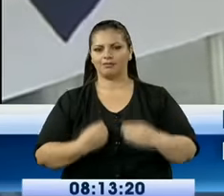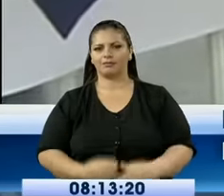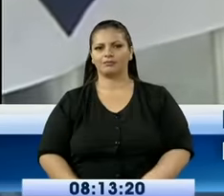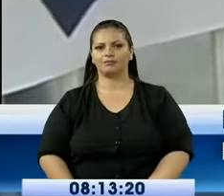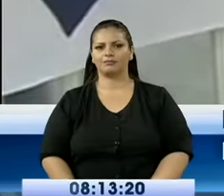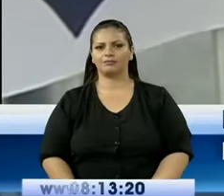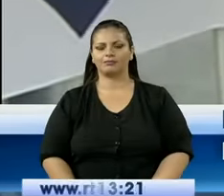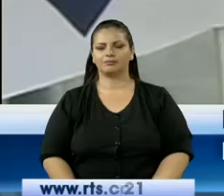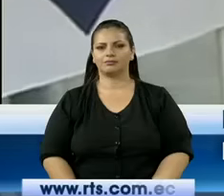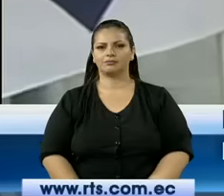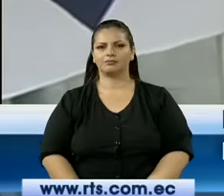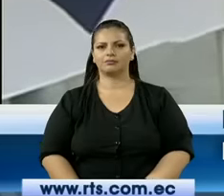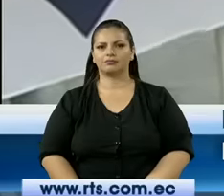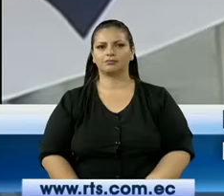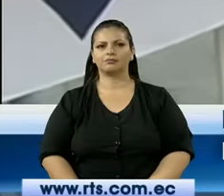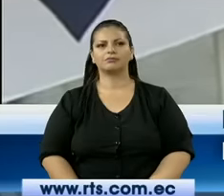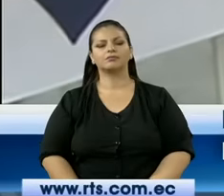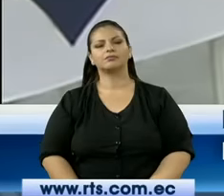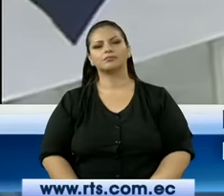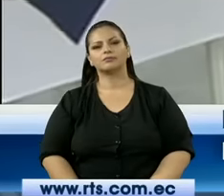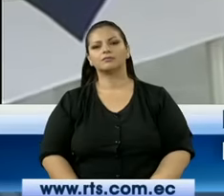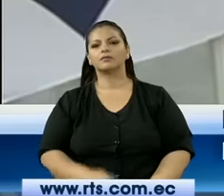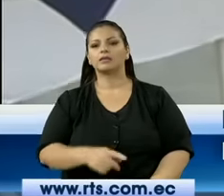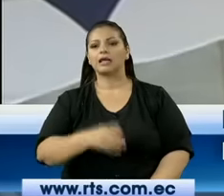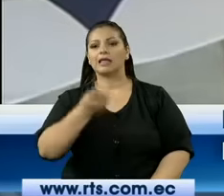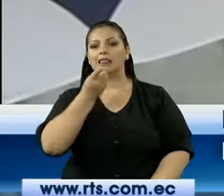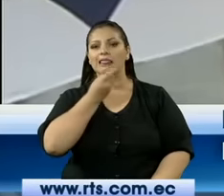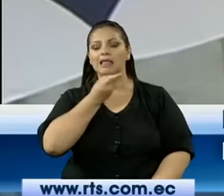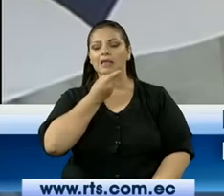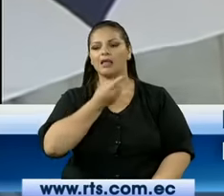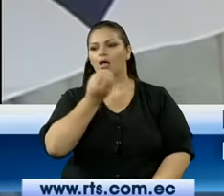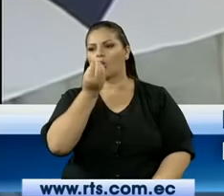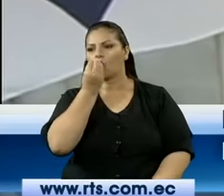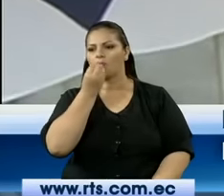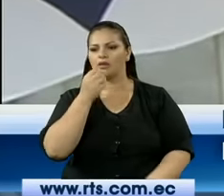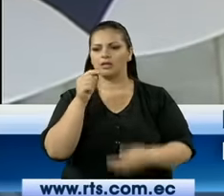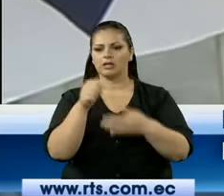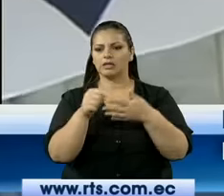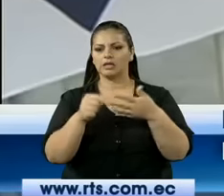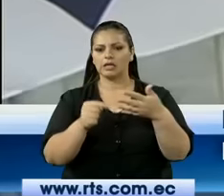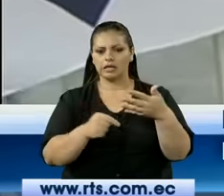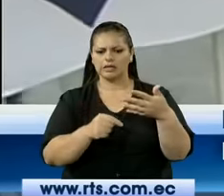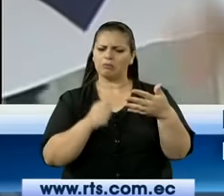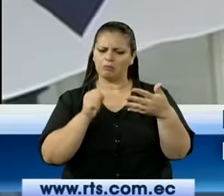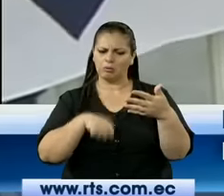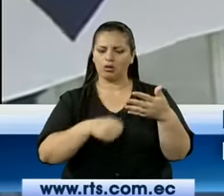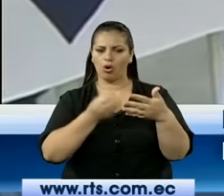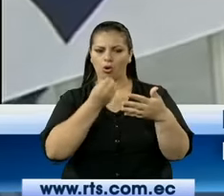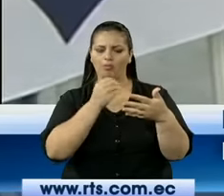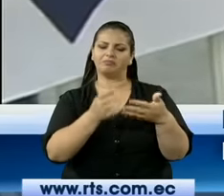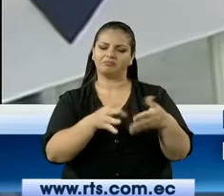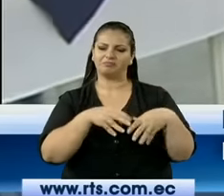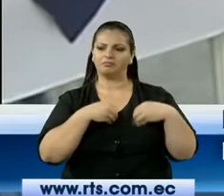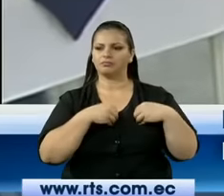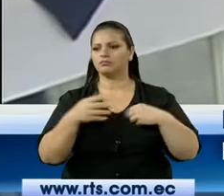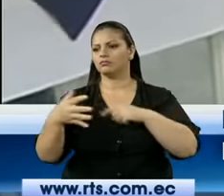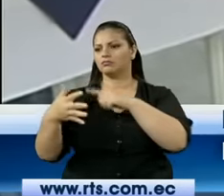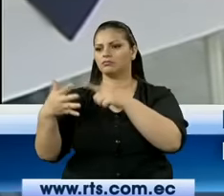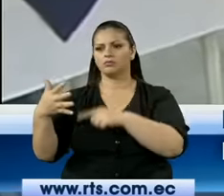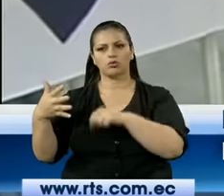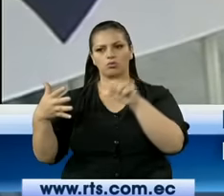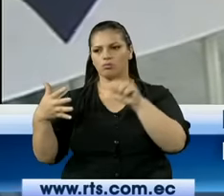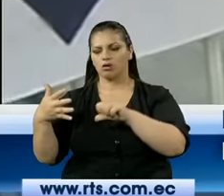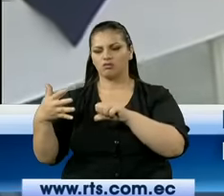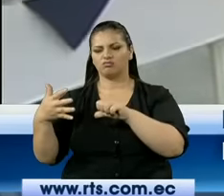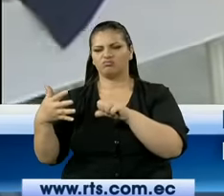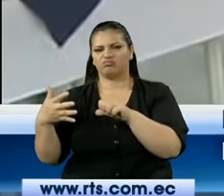al pie de la letra las dietas nutricionales, las balanceadas que se le da a las personas con diabetes, y puede vivir una vida totalmente plena y por